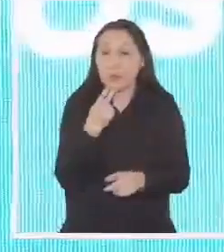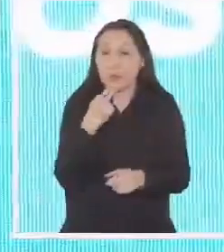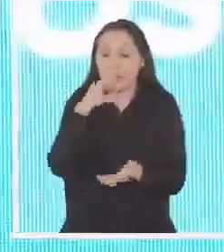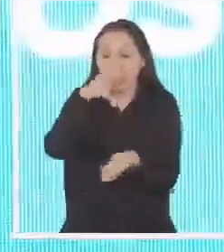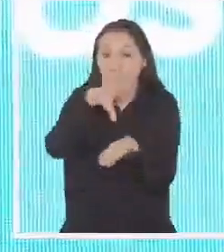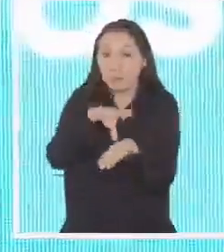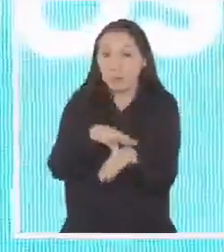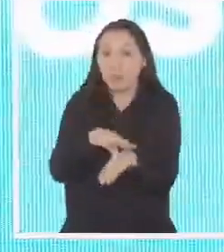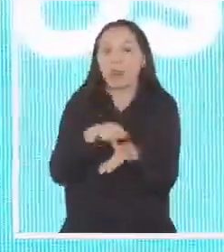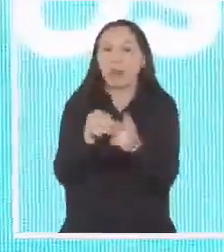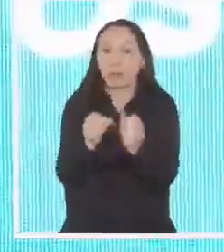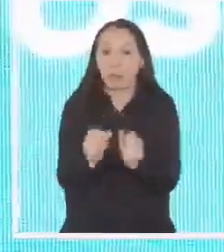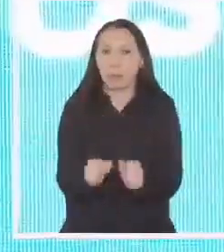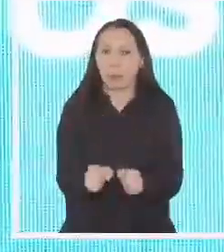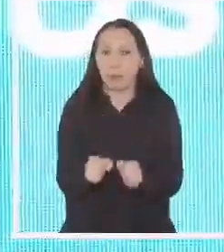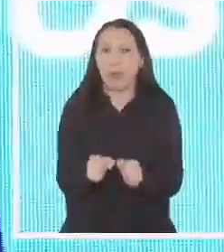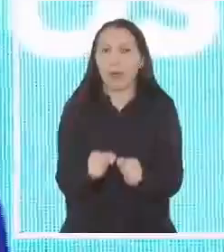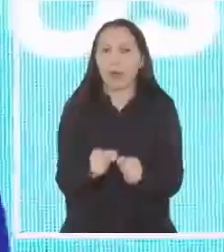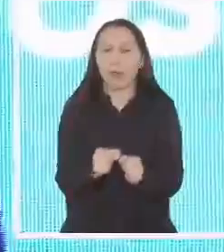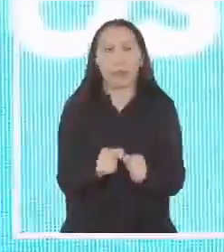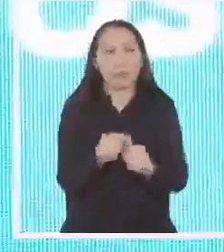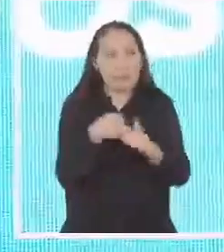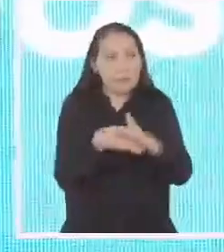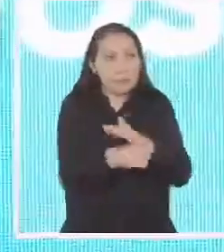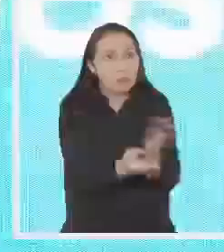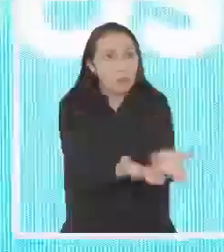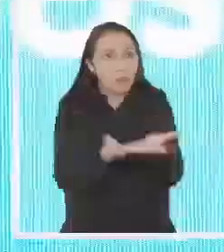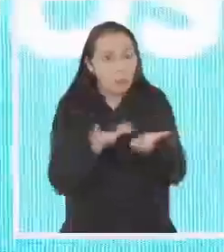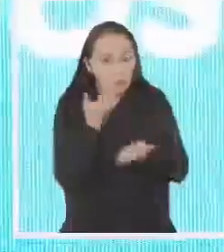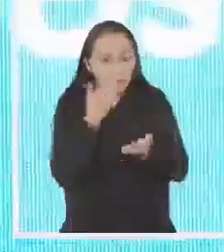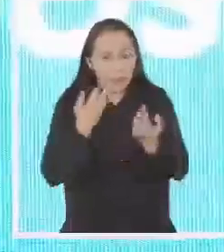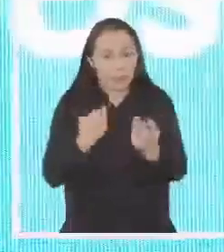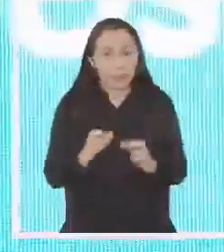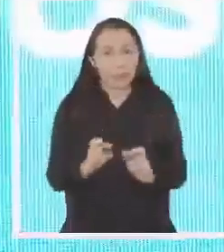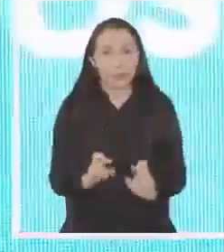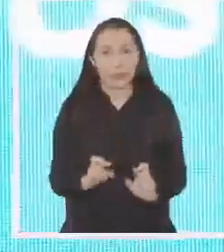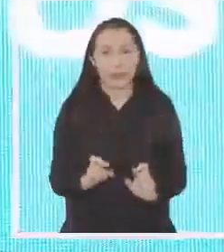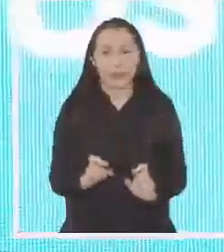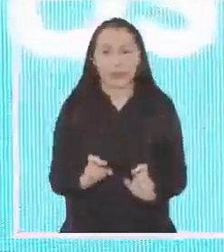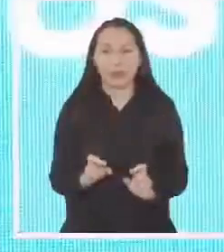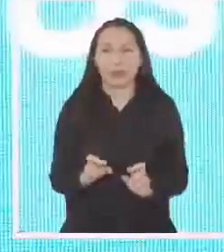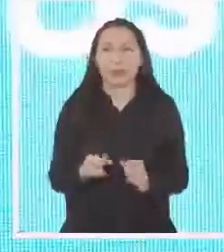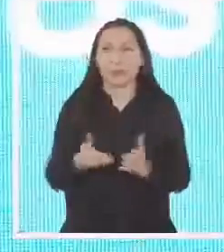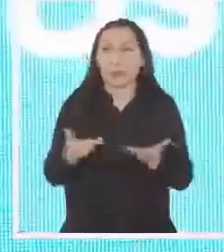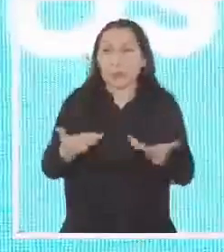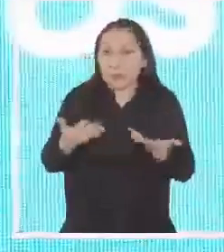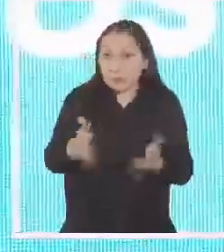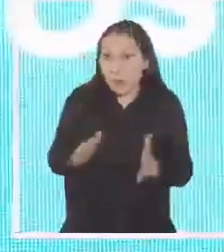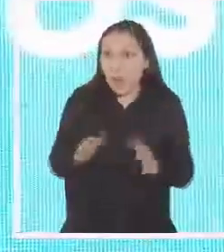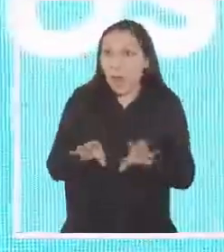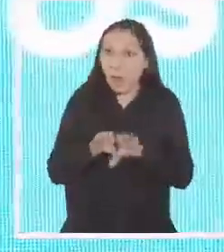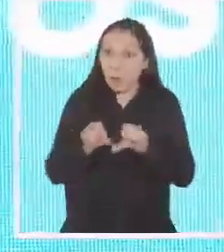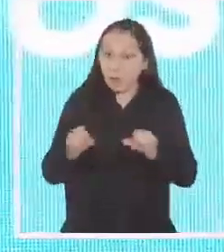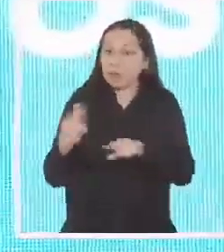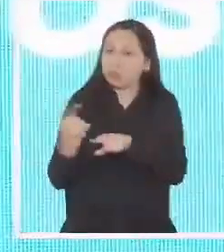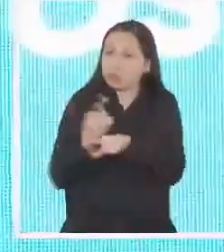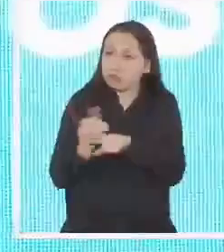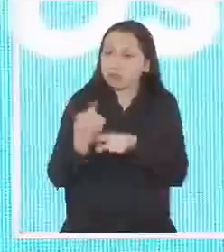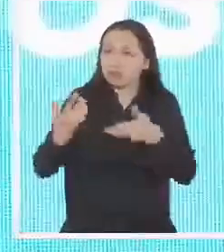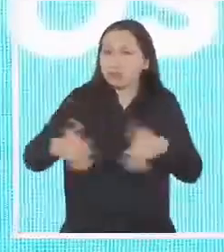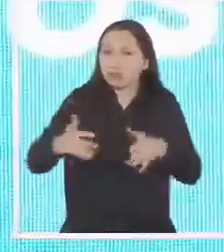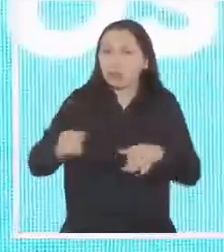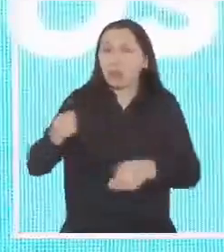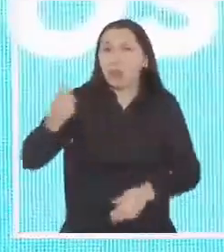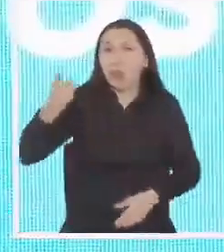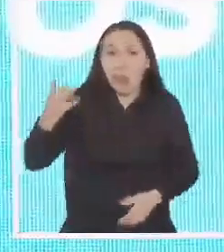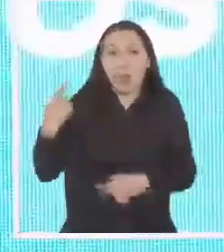de nuestra patria, puedan tener acceso a mejores oportunidades. Entonces, si ya estamos de acuerdo, y lo hemos conversado